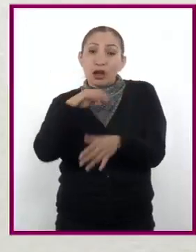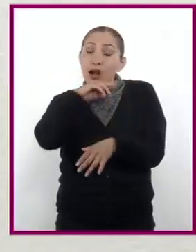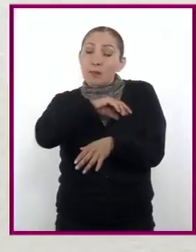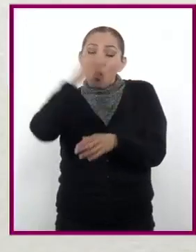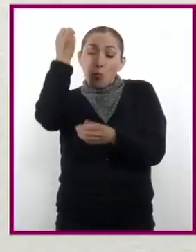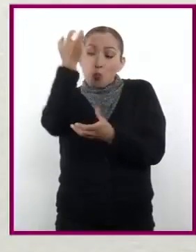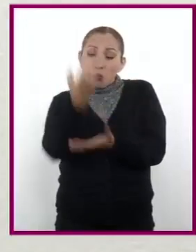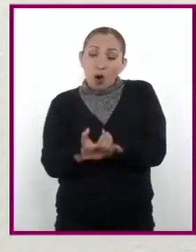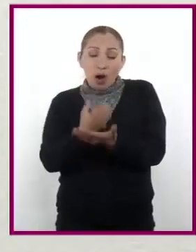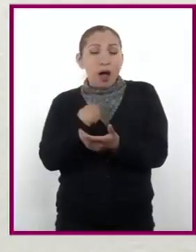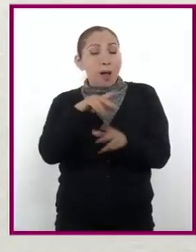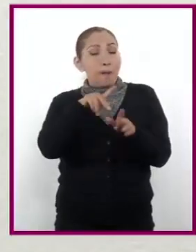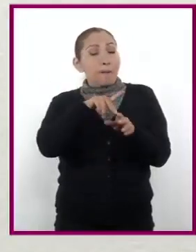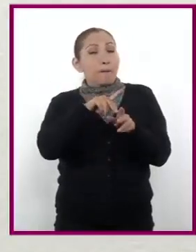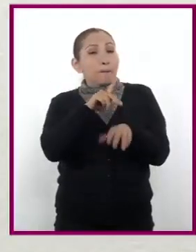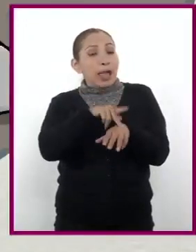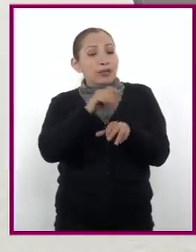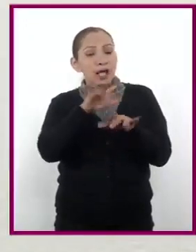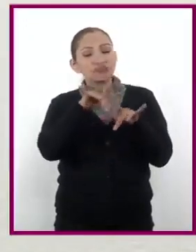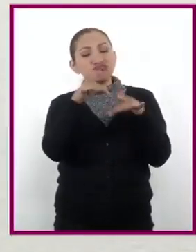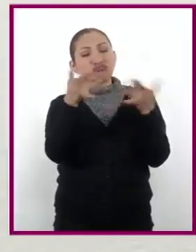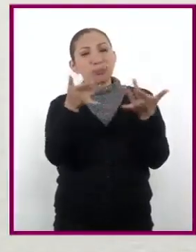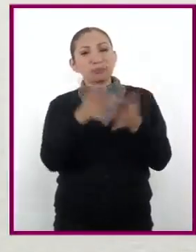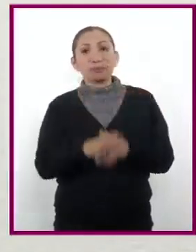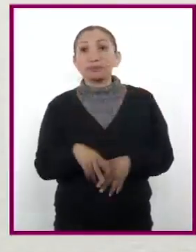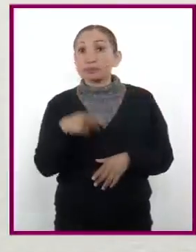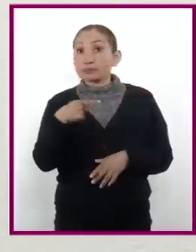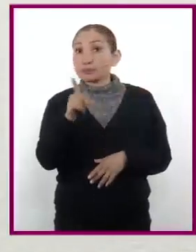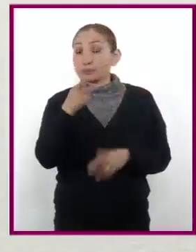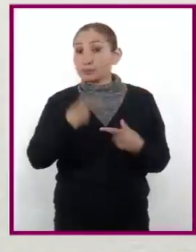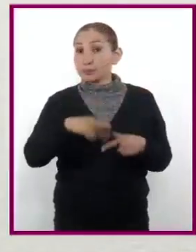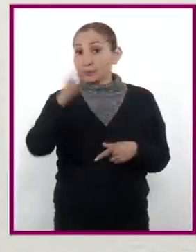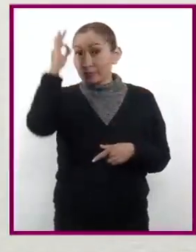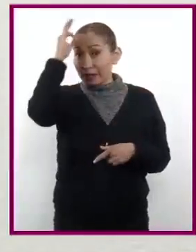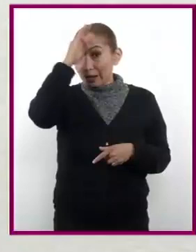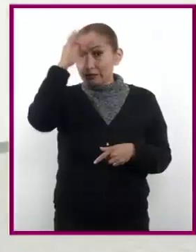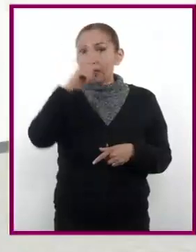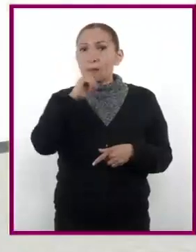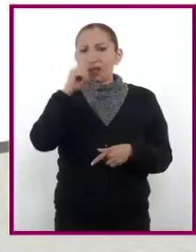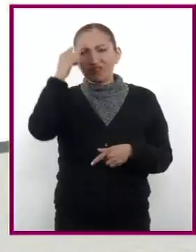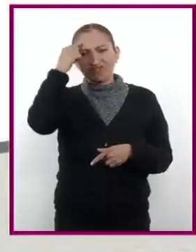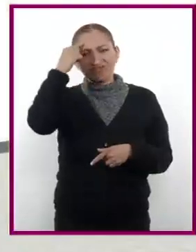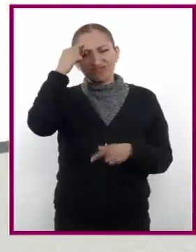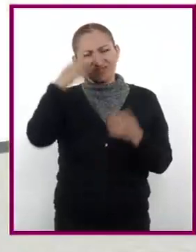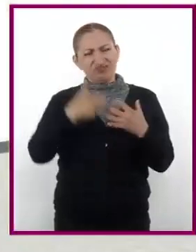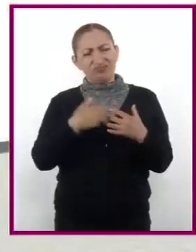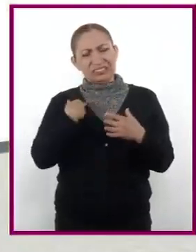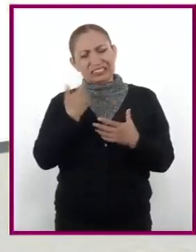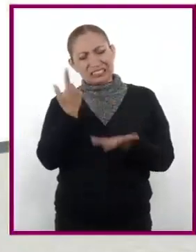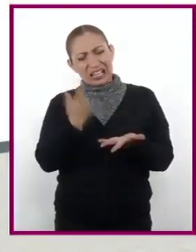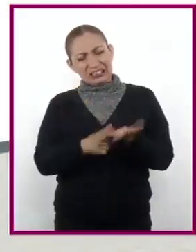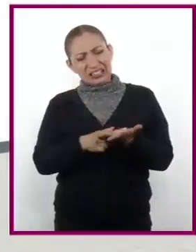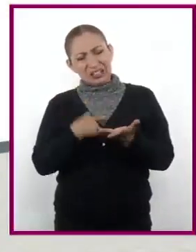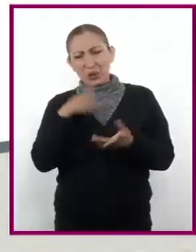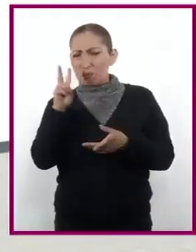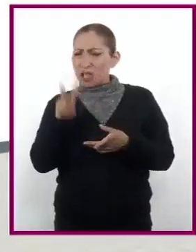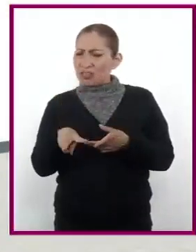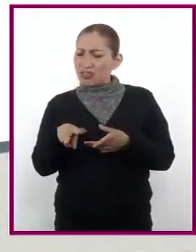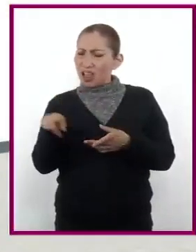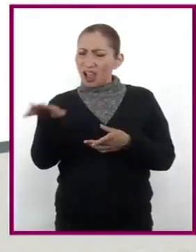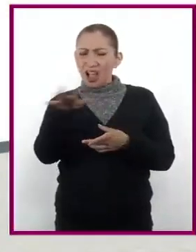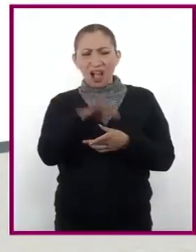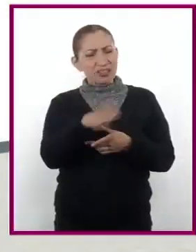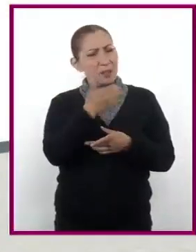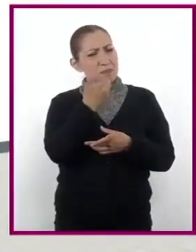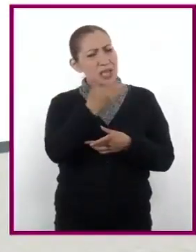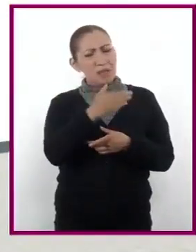más rápido que las piedras más ligeras. Pero los filósofos también reflexionaban sobre la esencia de la realidad, sobre